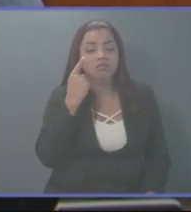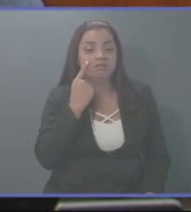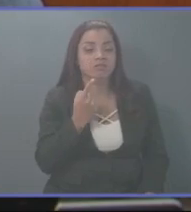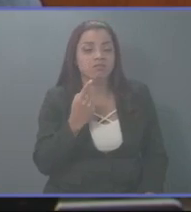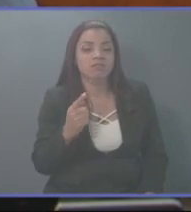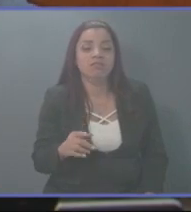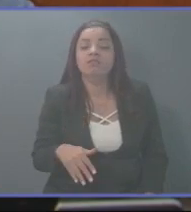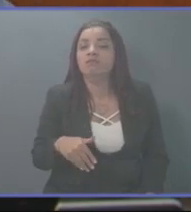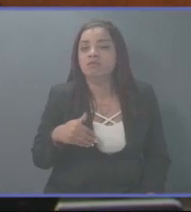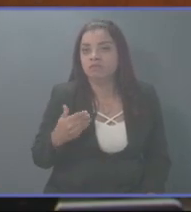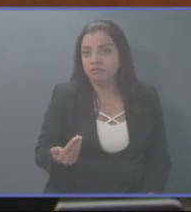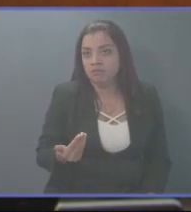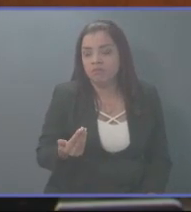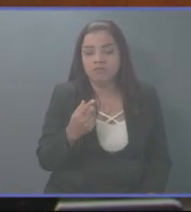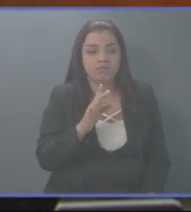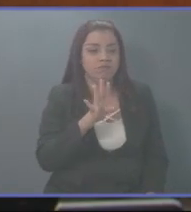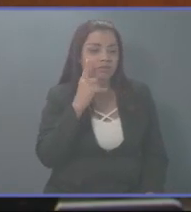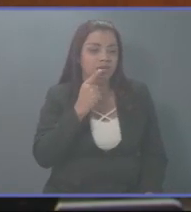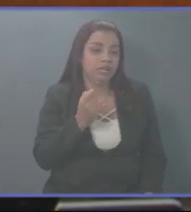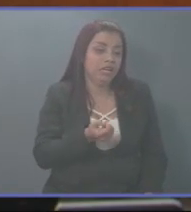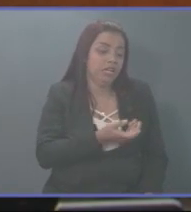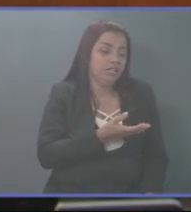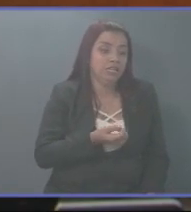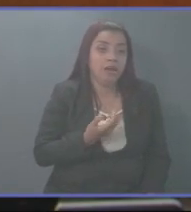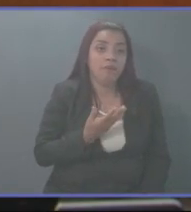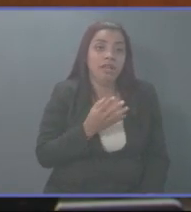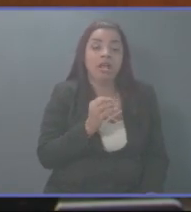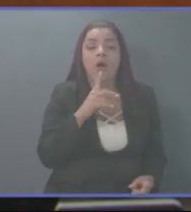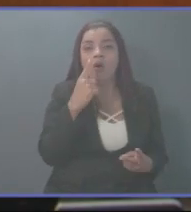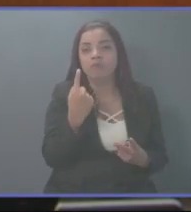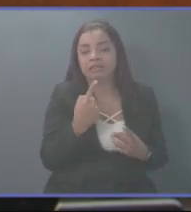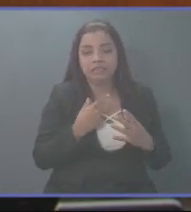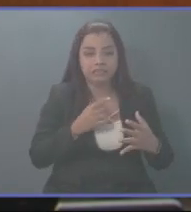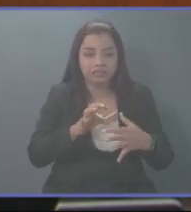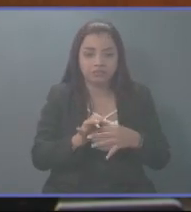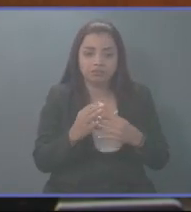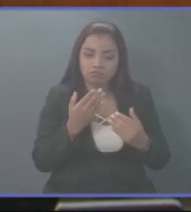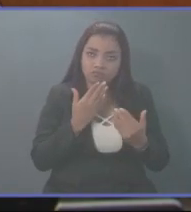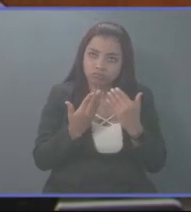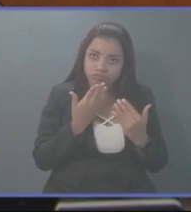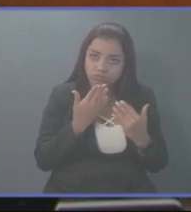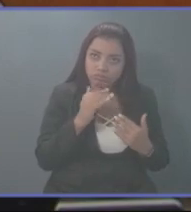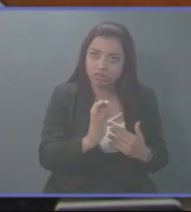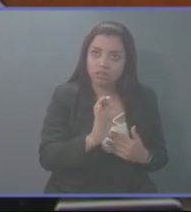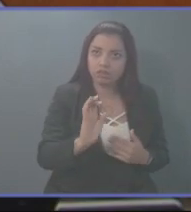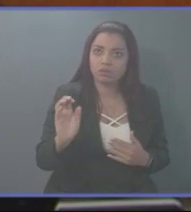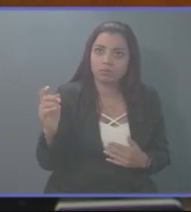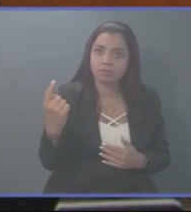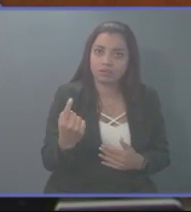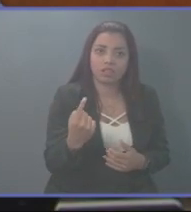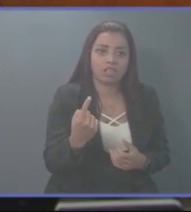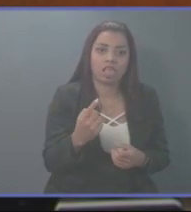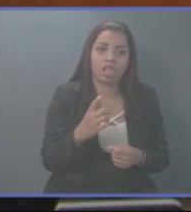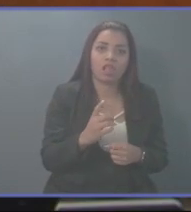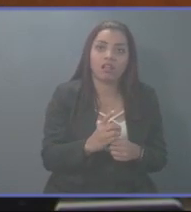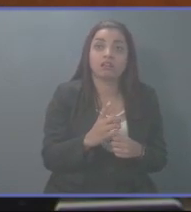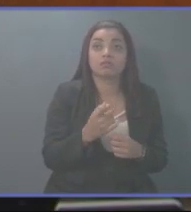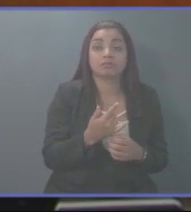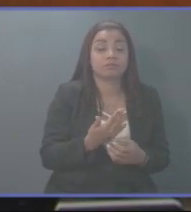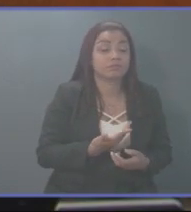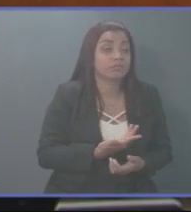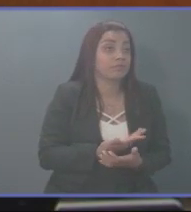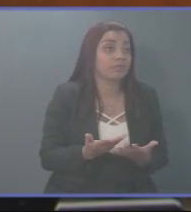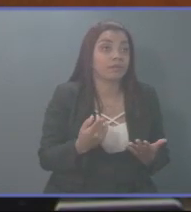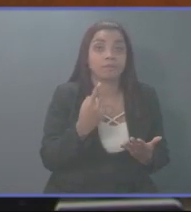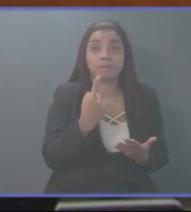les nombre traductor, intérprete o persona que sea capaz de exponer sus expresiones cuando sea necesario en